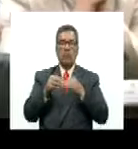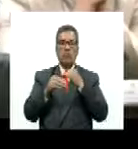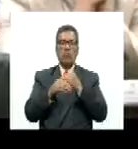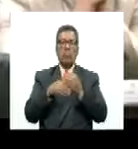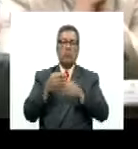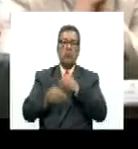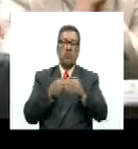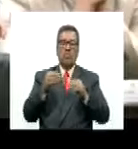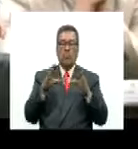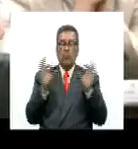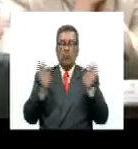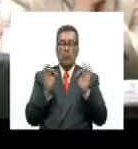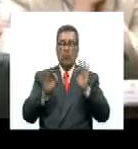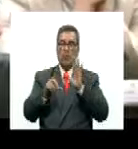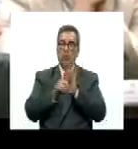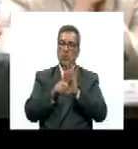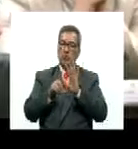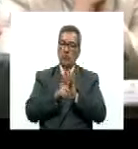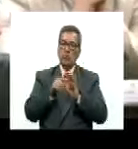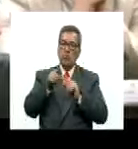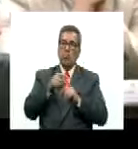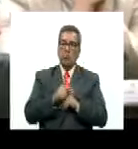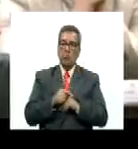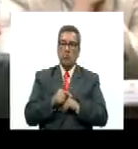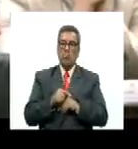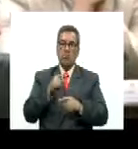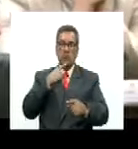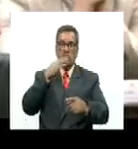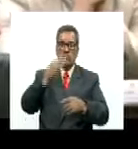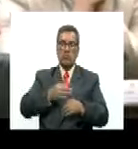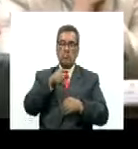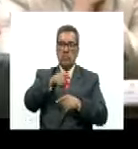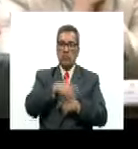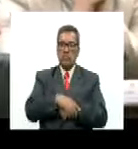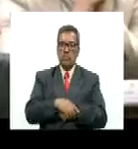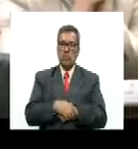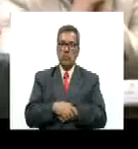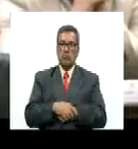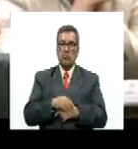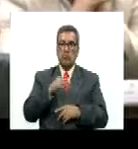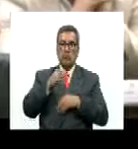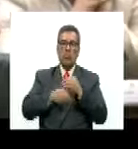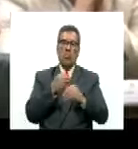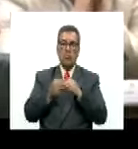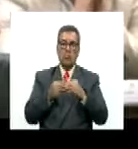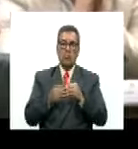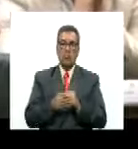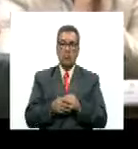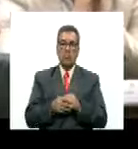unilaterales, ilegales y chantajistas, como el caso de estar